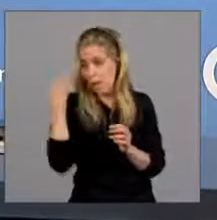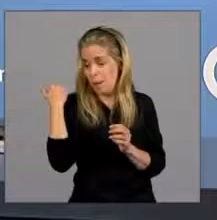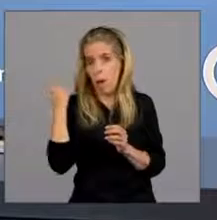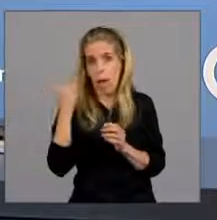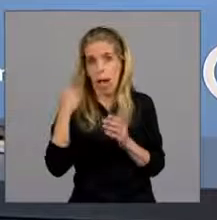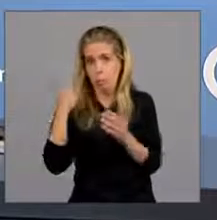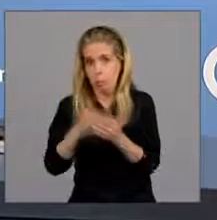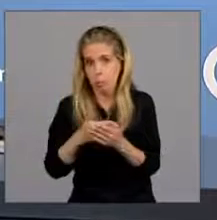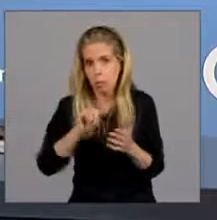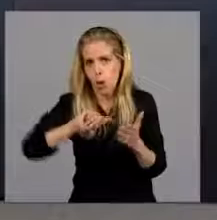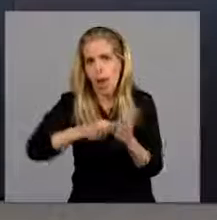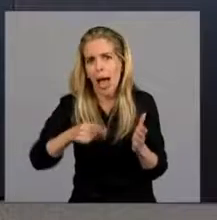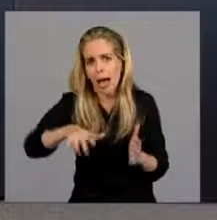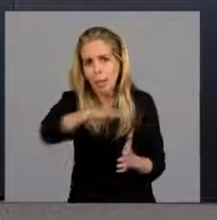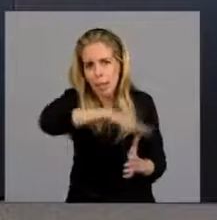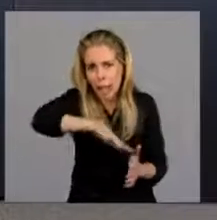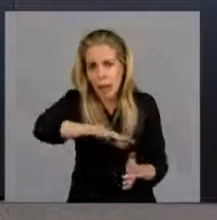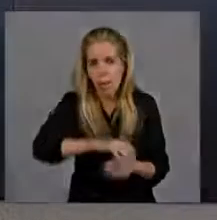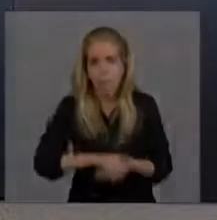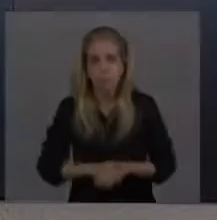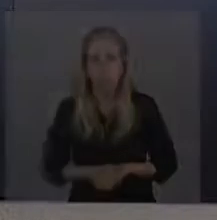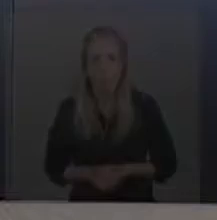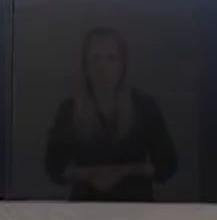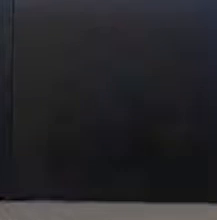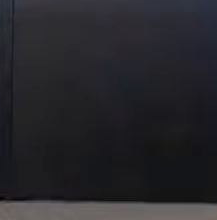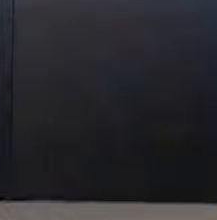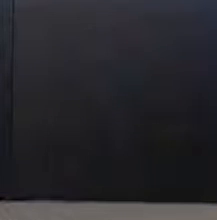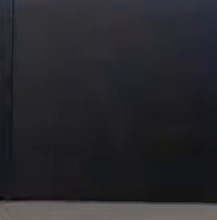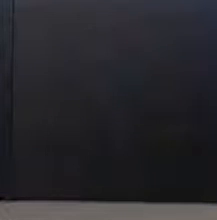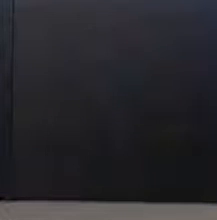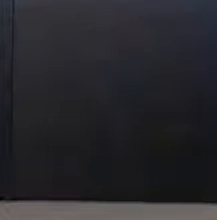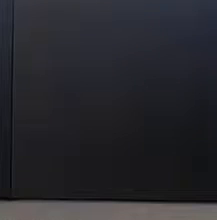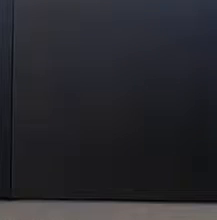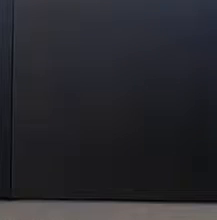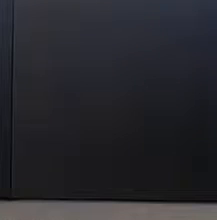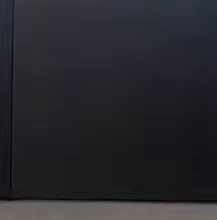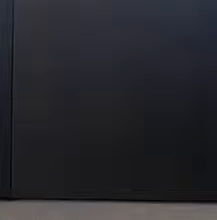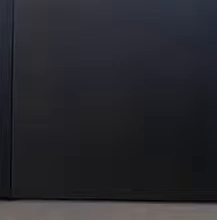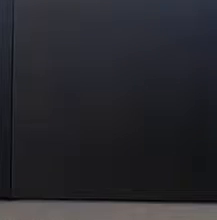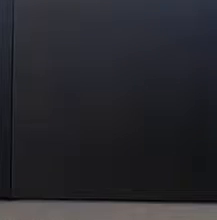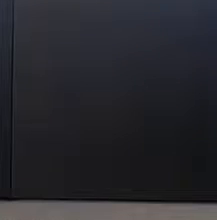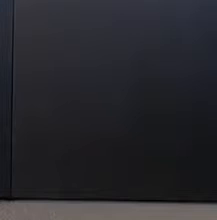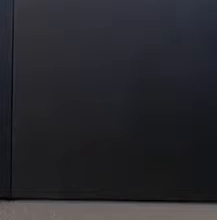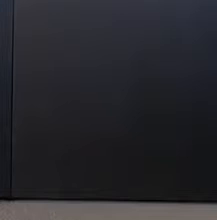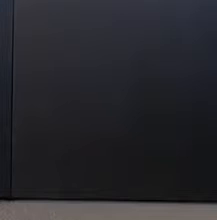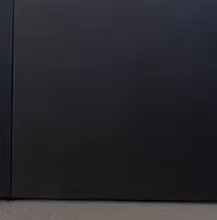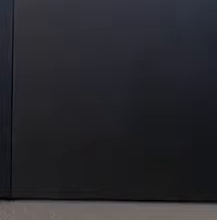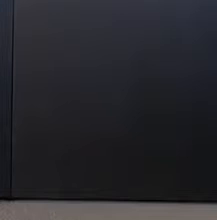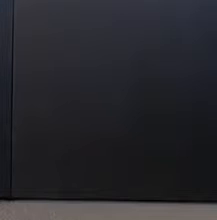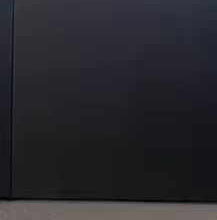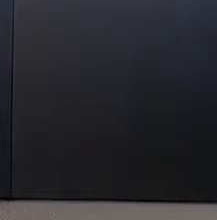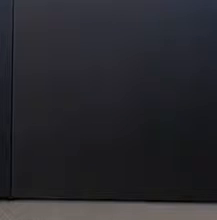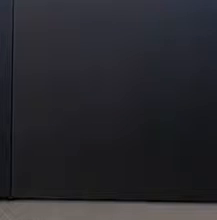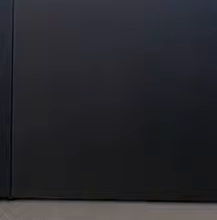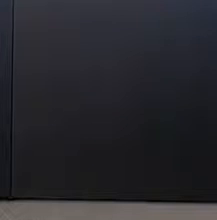en el resto de la ciudad. Presidente, Alan Ferraro de Canal 26. Dicen que es la última pregunta, ¿no?